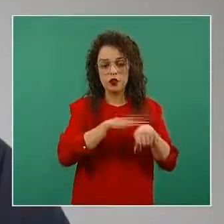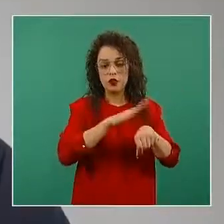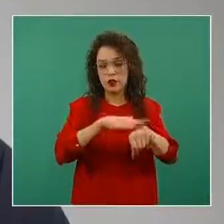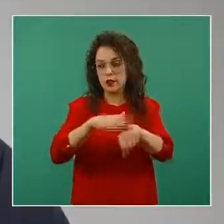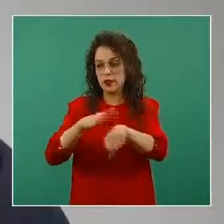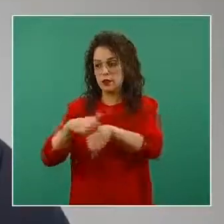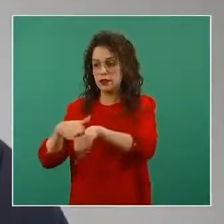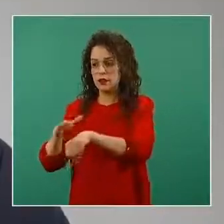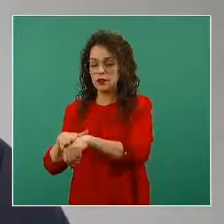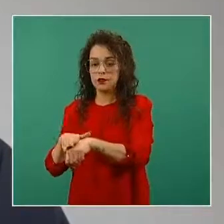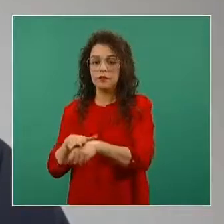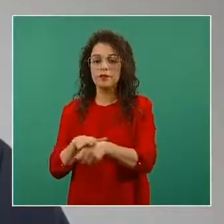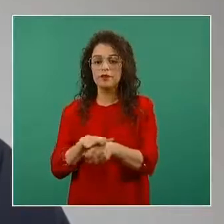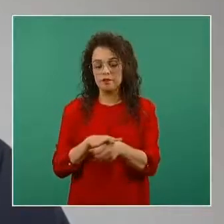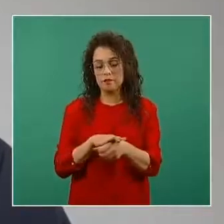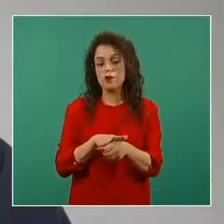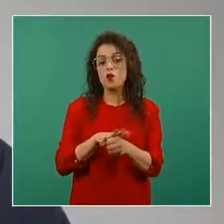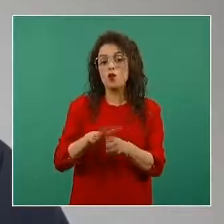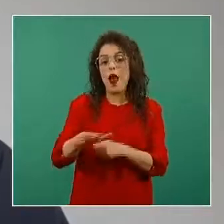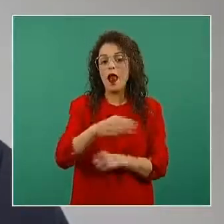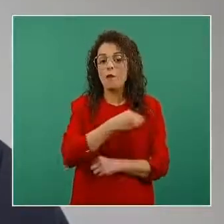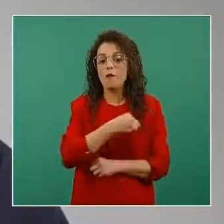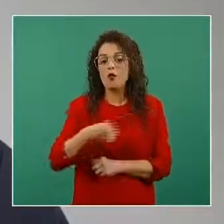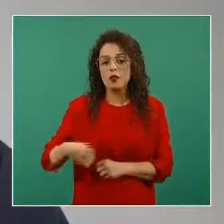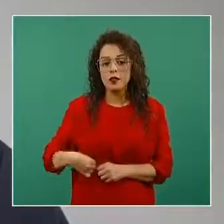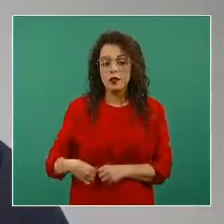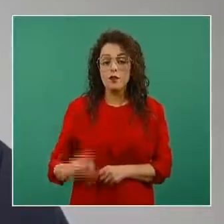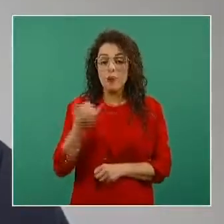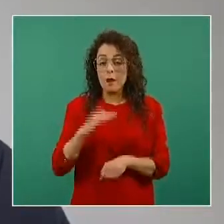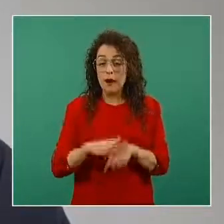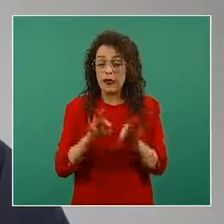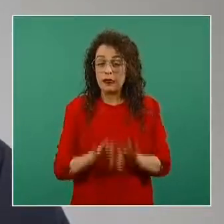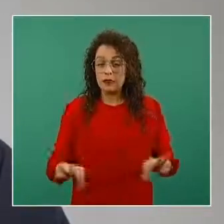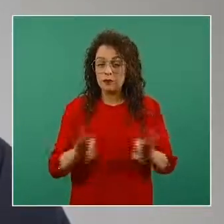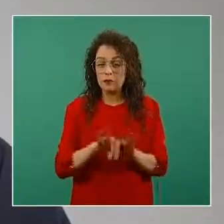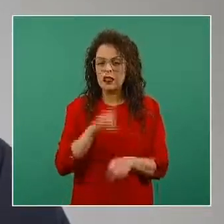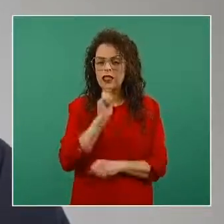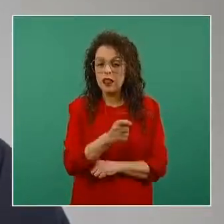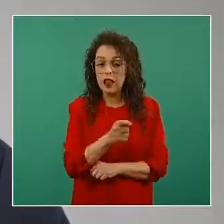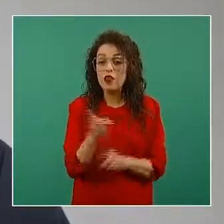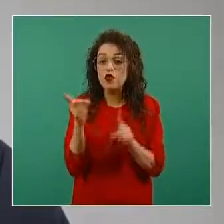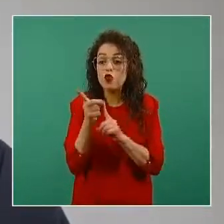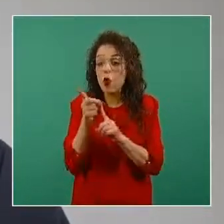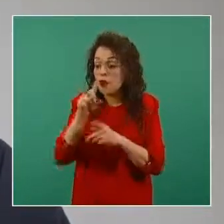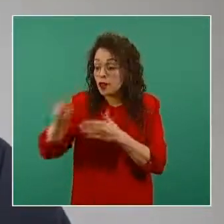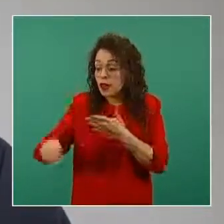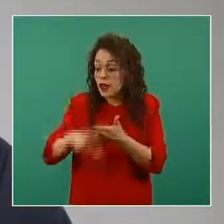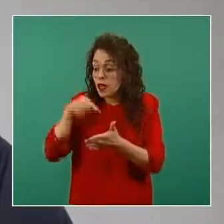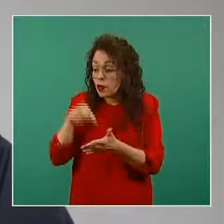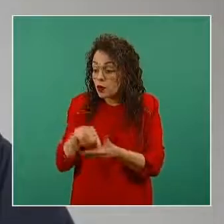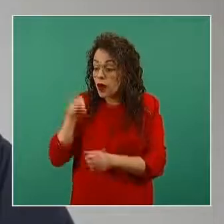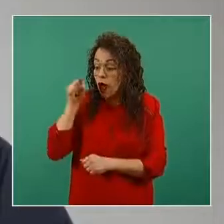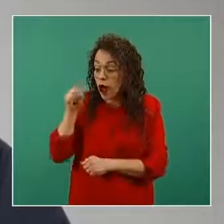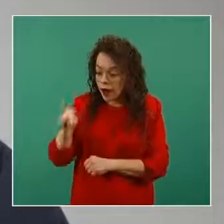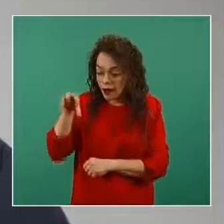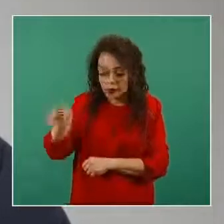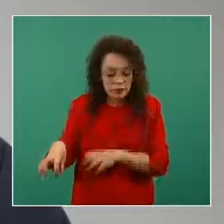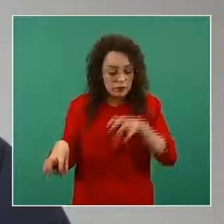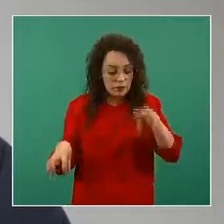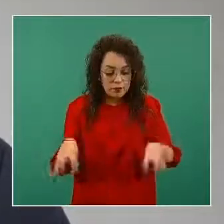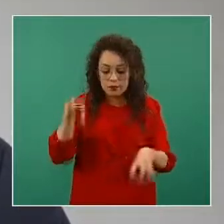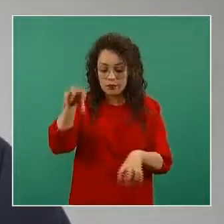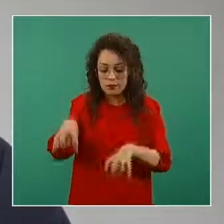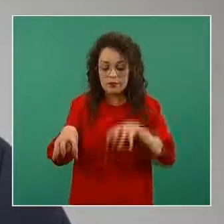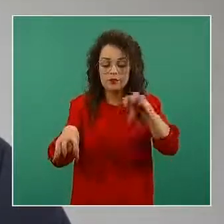en qué municipios, pero más importante, en qué puntos de vacunación serán los que se estarán activando y cuál